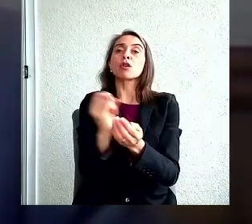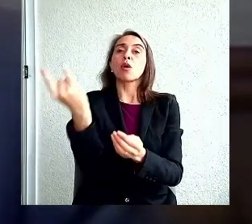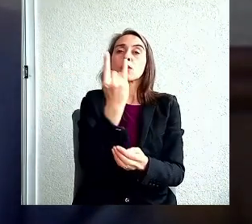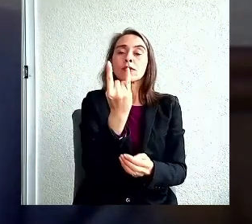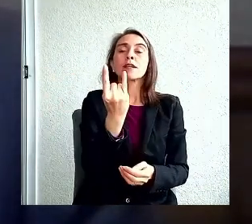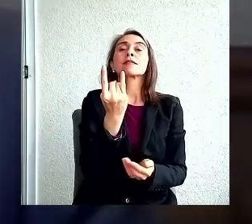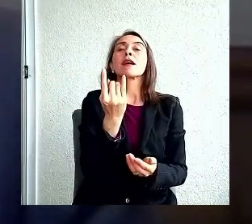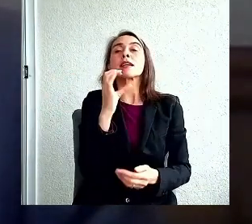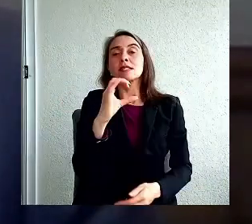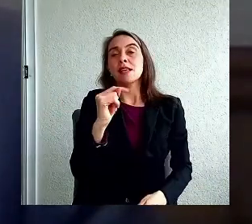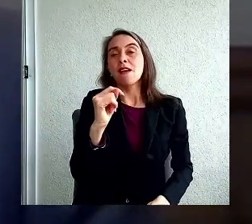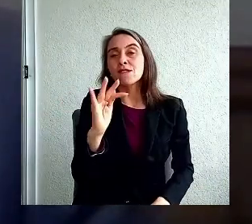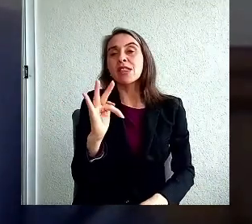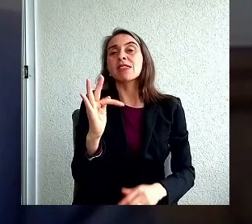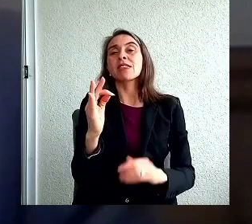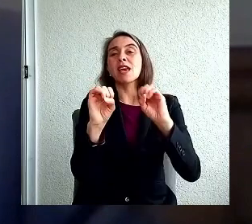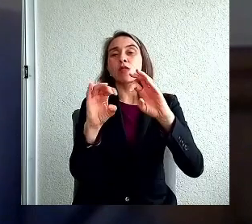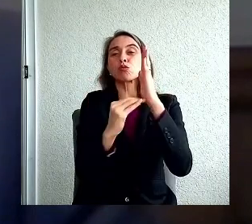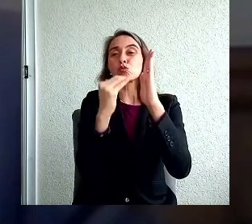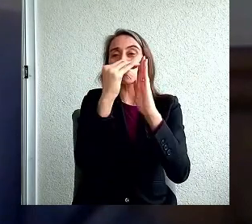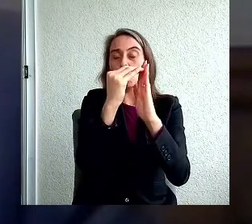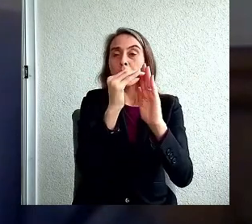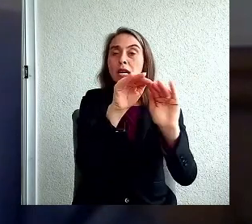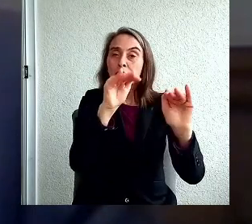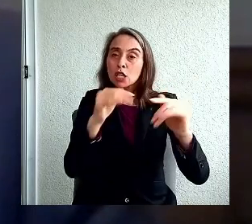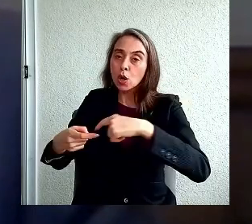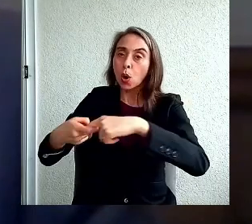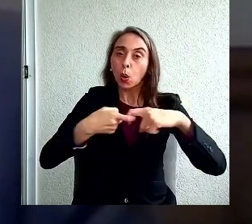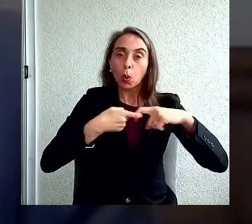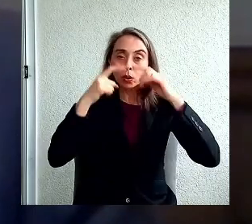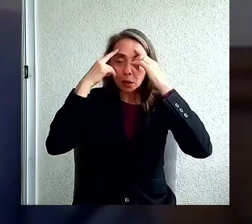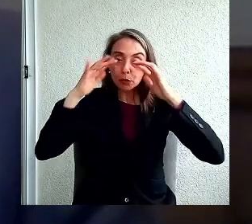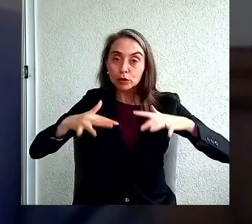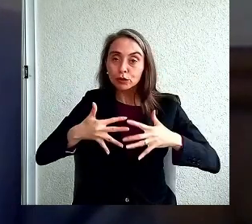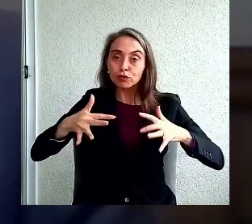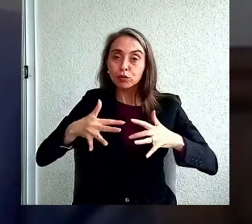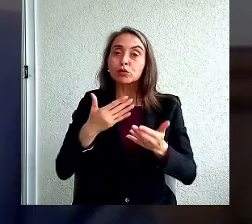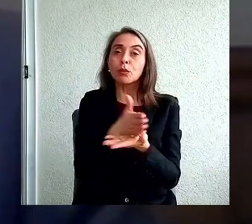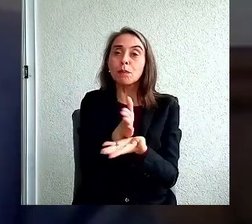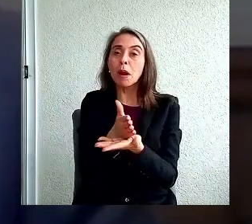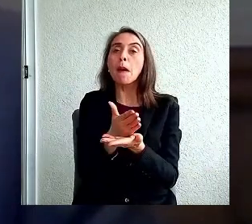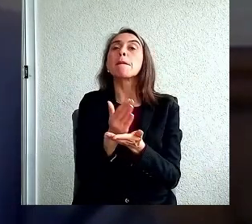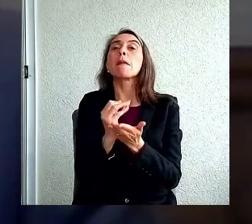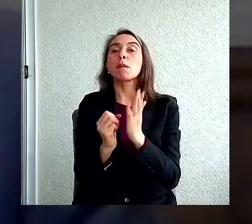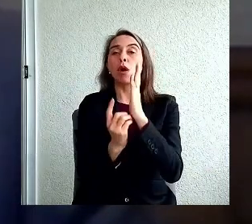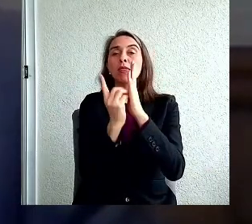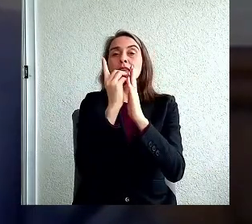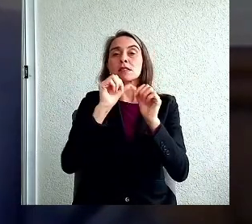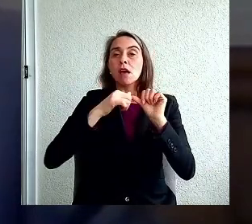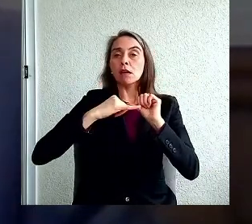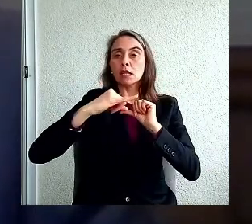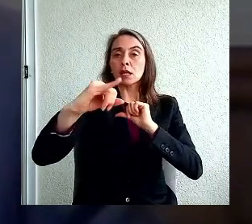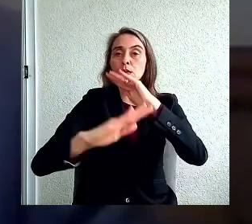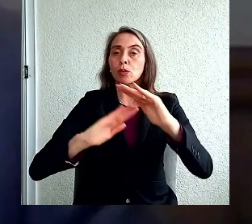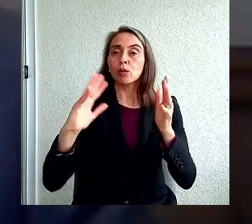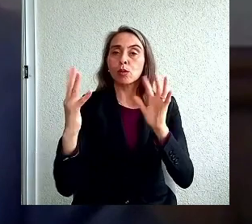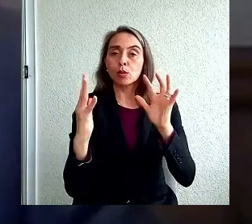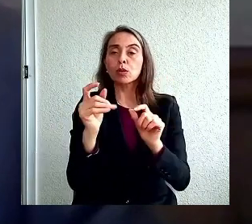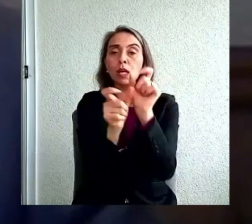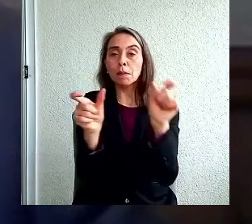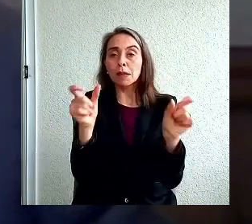esfuerzos y generar estrategias que permitan un desarrollo sostenible y consciente de nuestro entorno. En esta